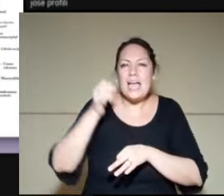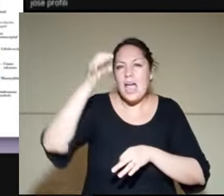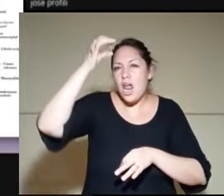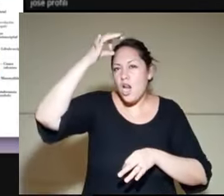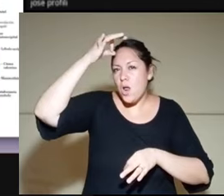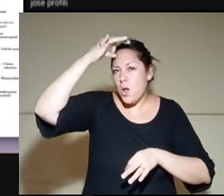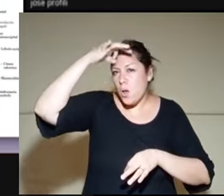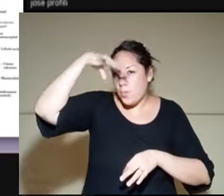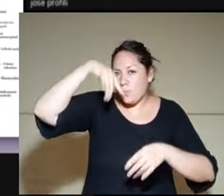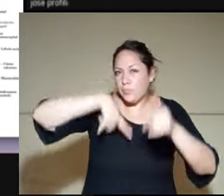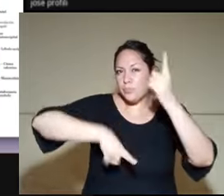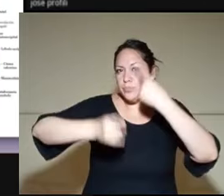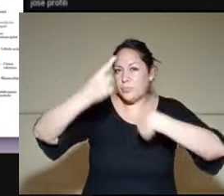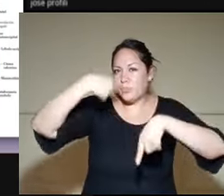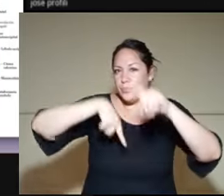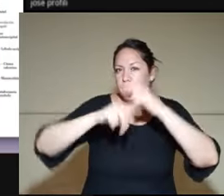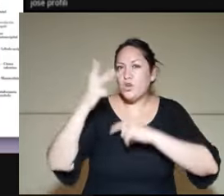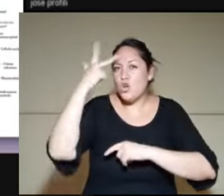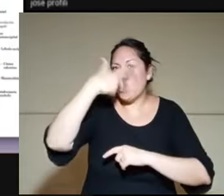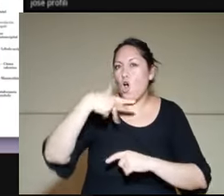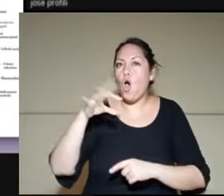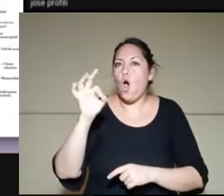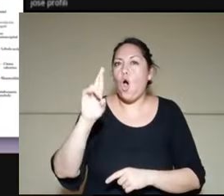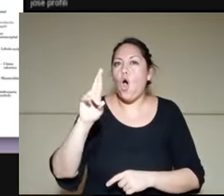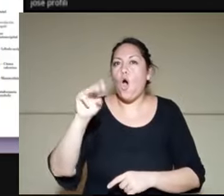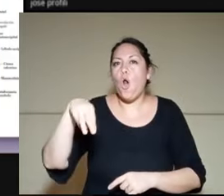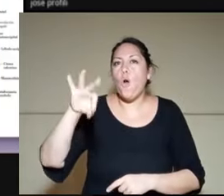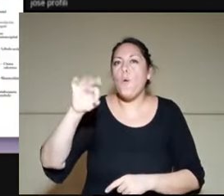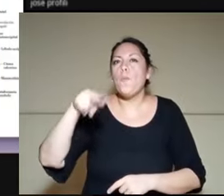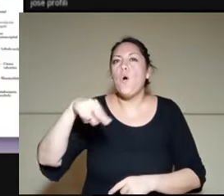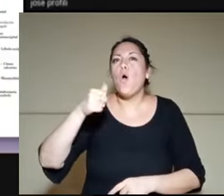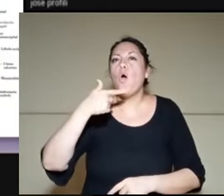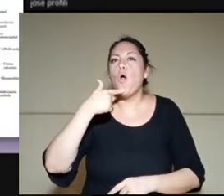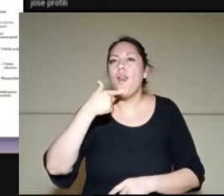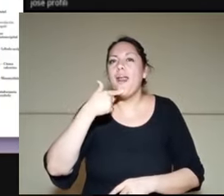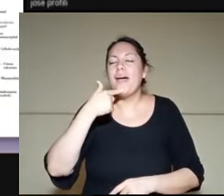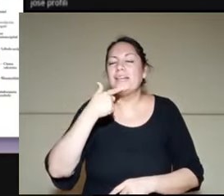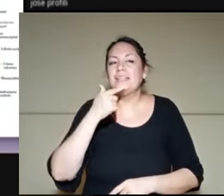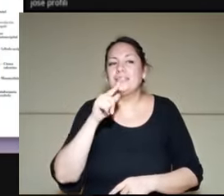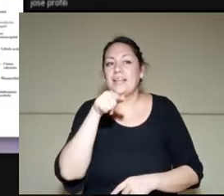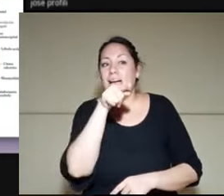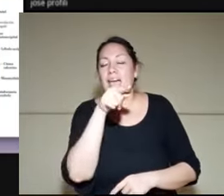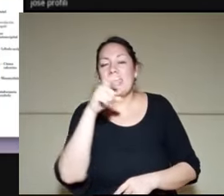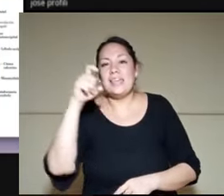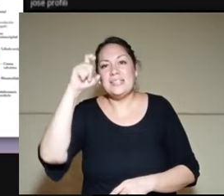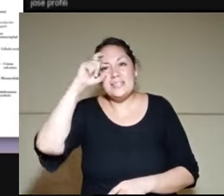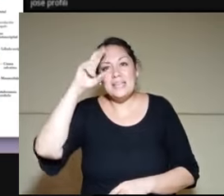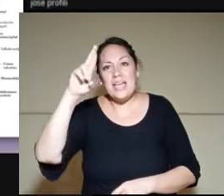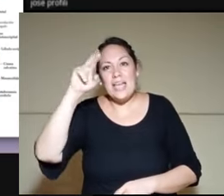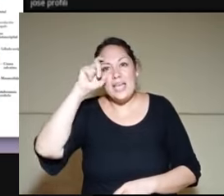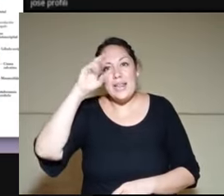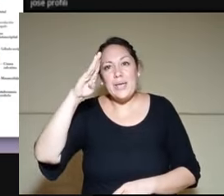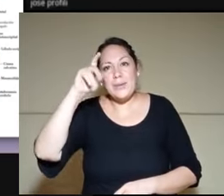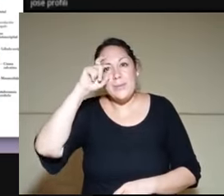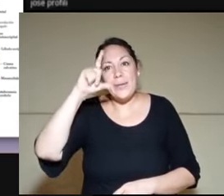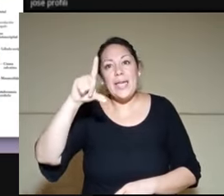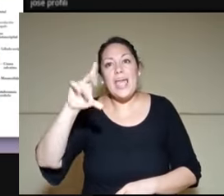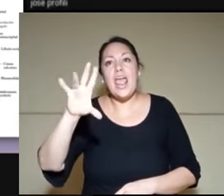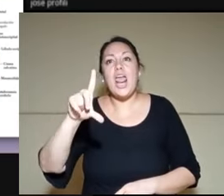las hormonas de la glándula pituitaria. Acá atrás tenemos el cerebelo,